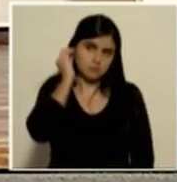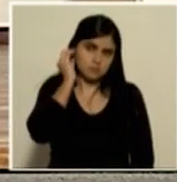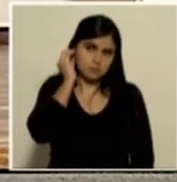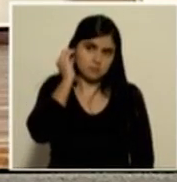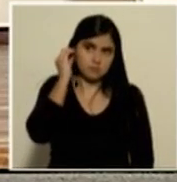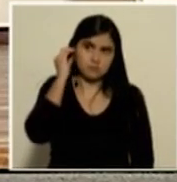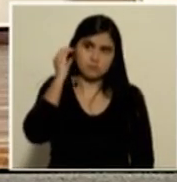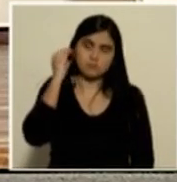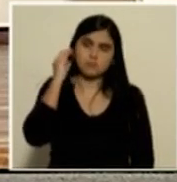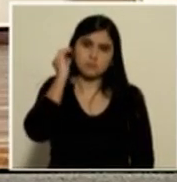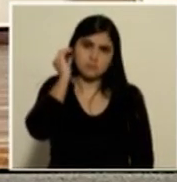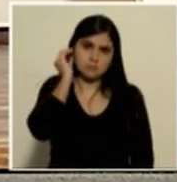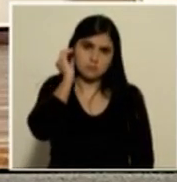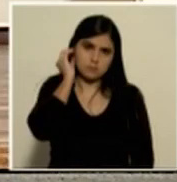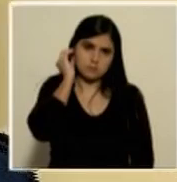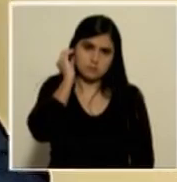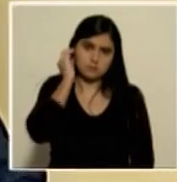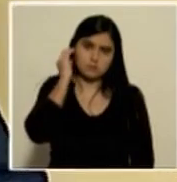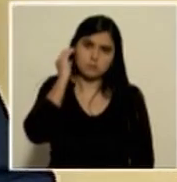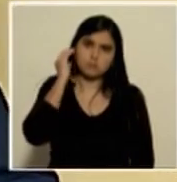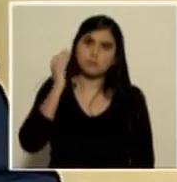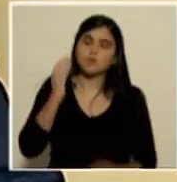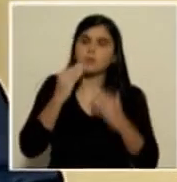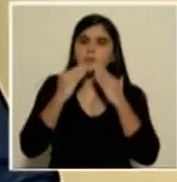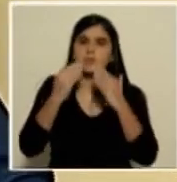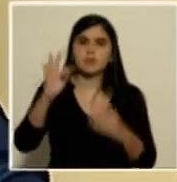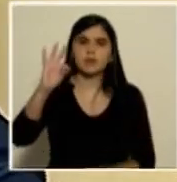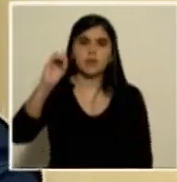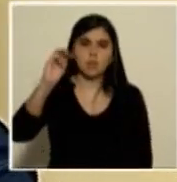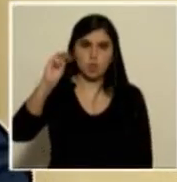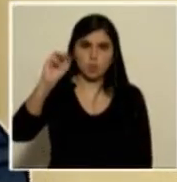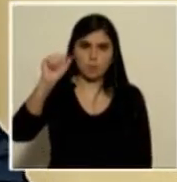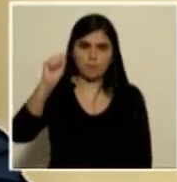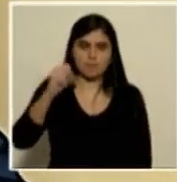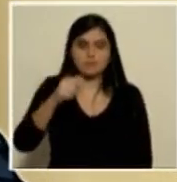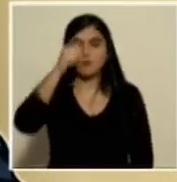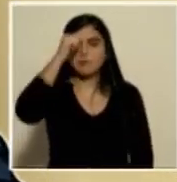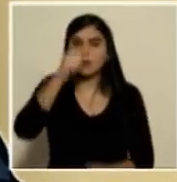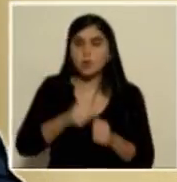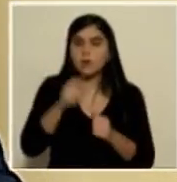Muchísimas gracias, Tomás. Recordemos que una de las